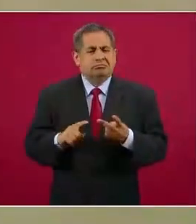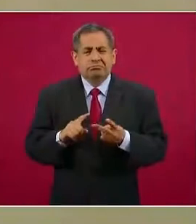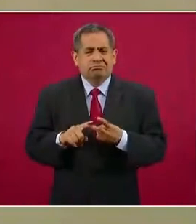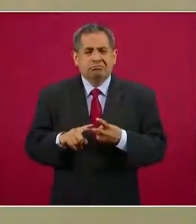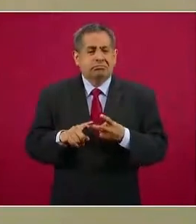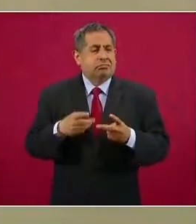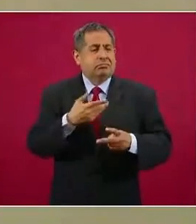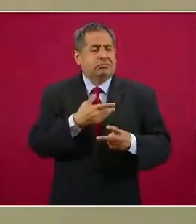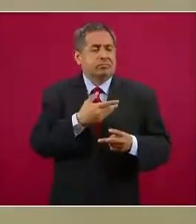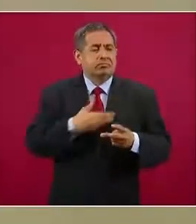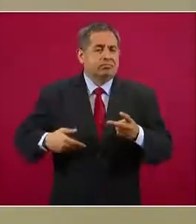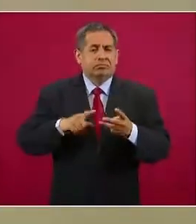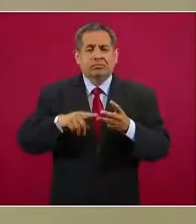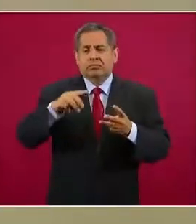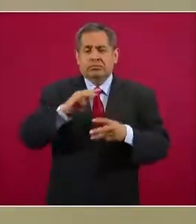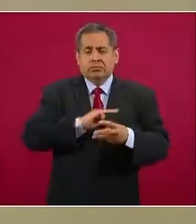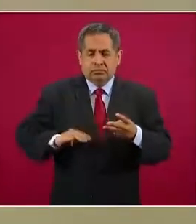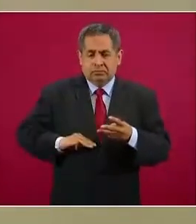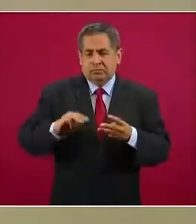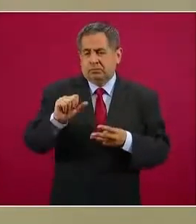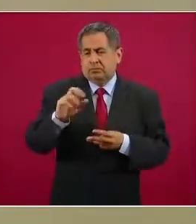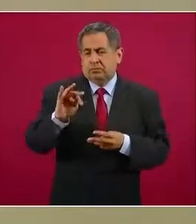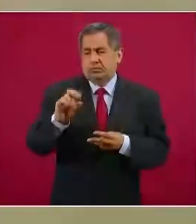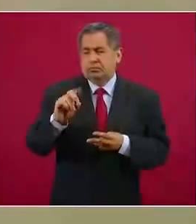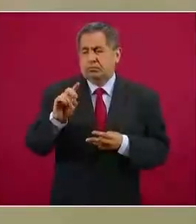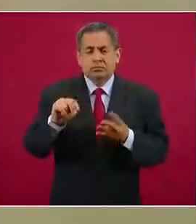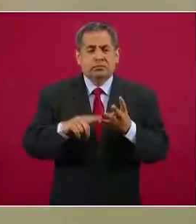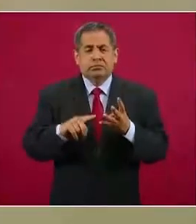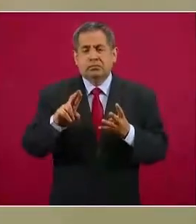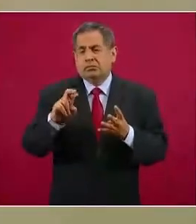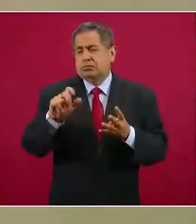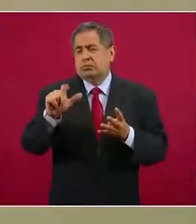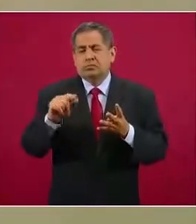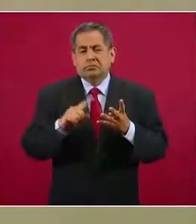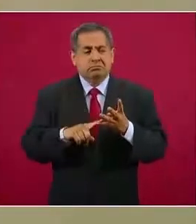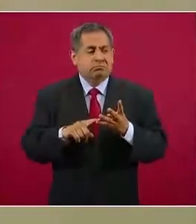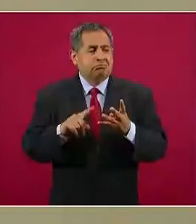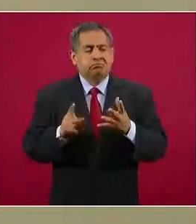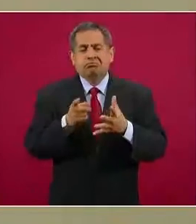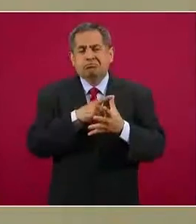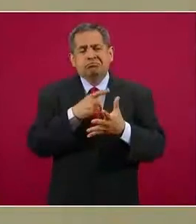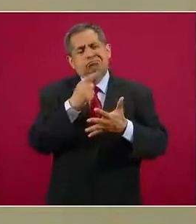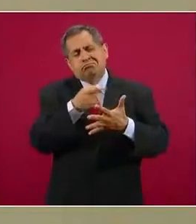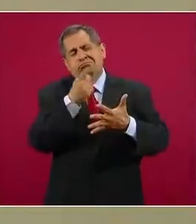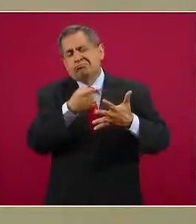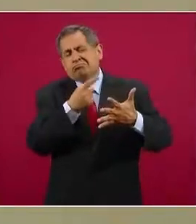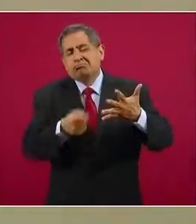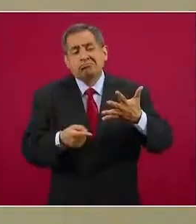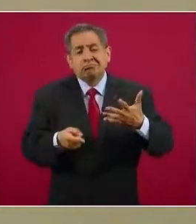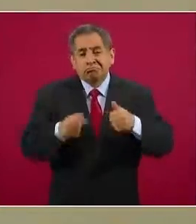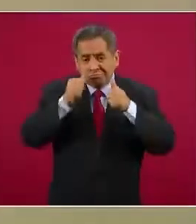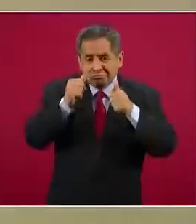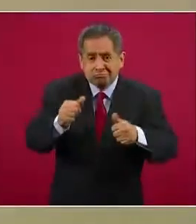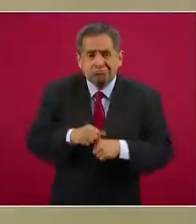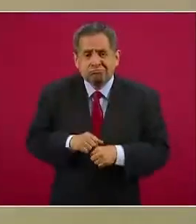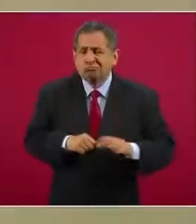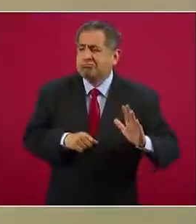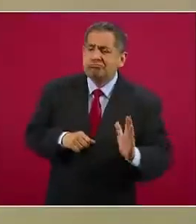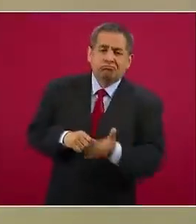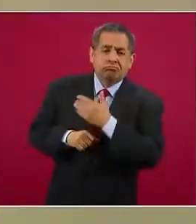municipal, Arturo Duarte, Álvaro Ruelas y otros más que han estado ahí, les quitaron las